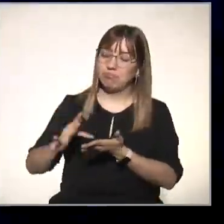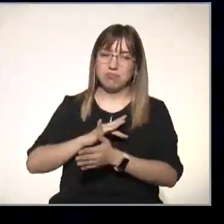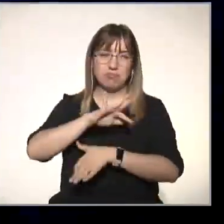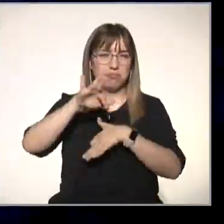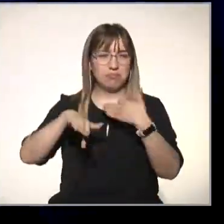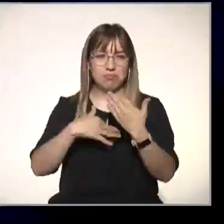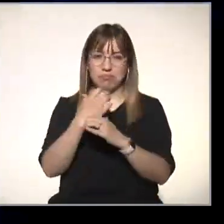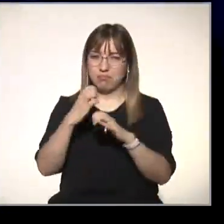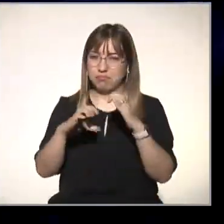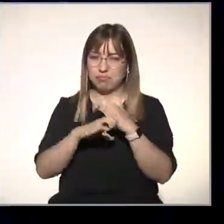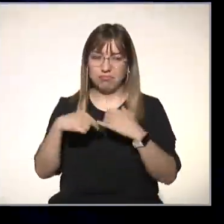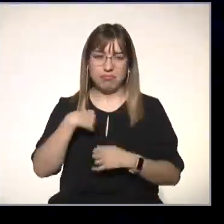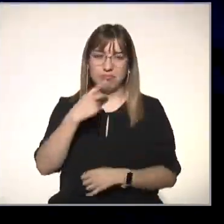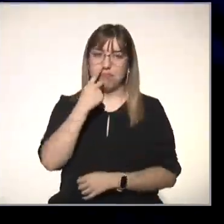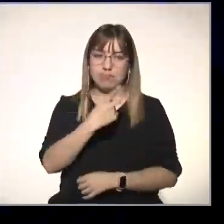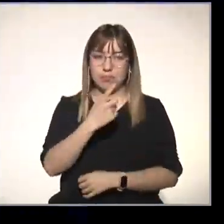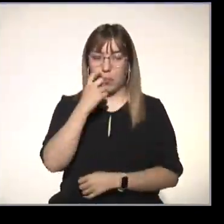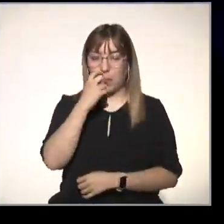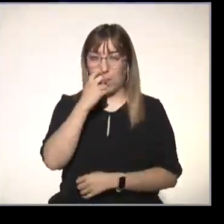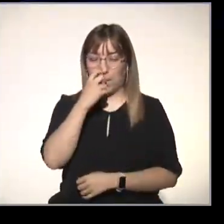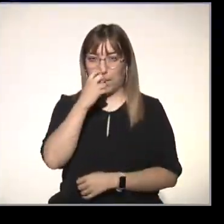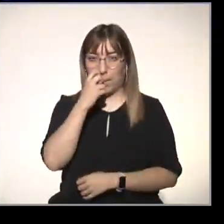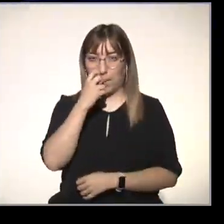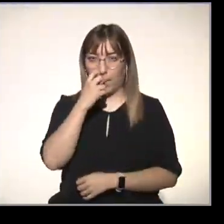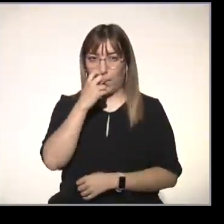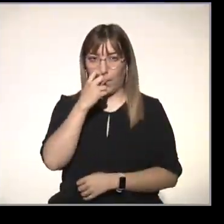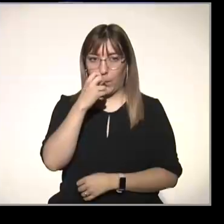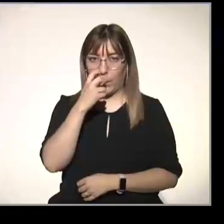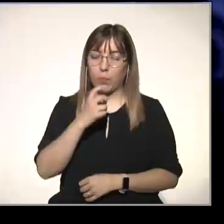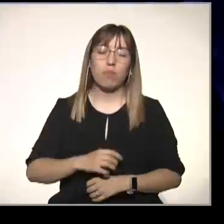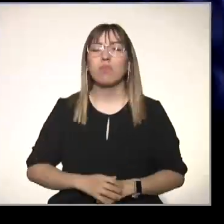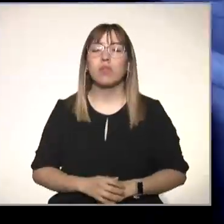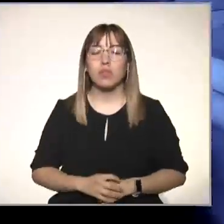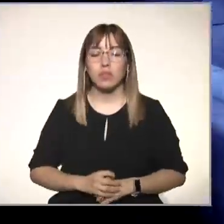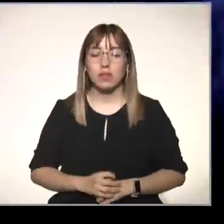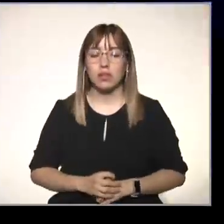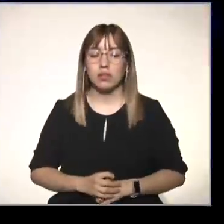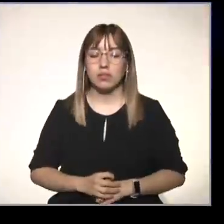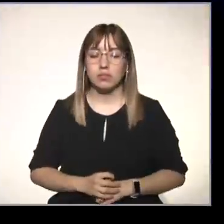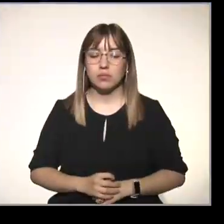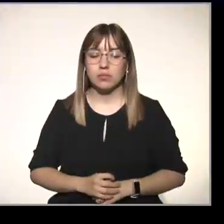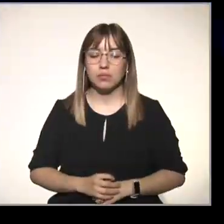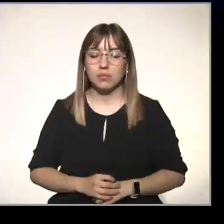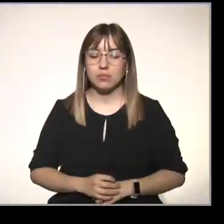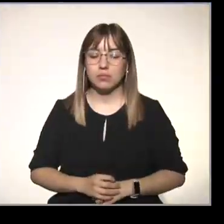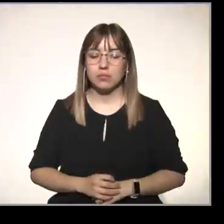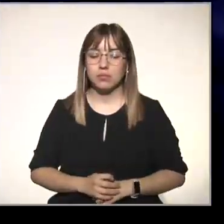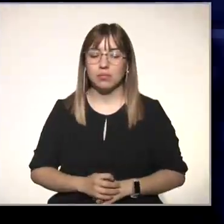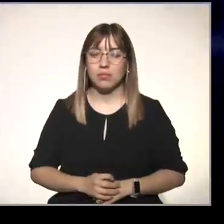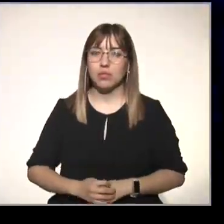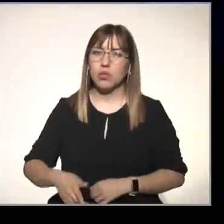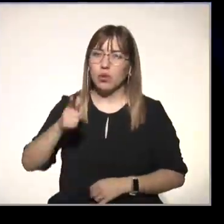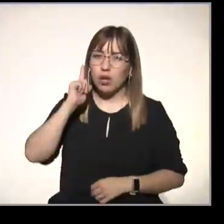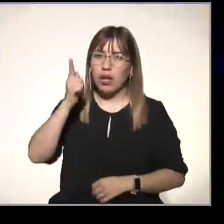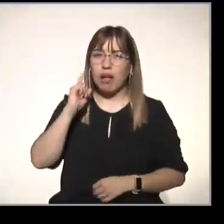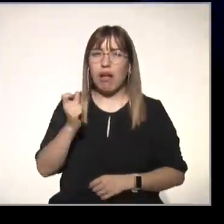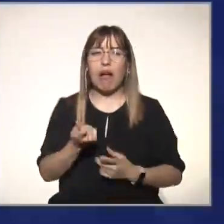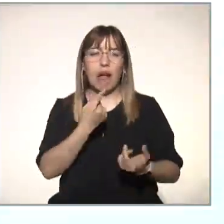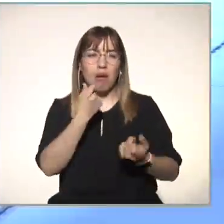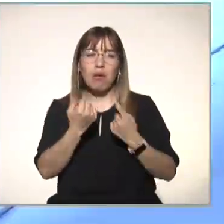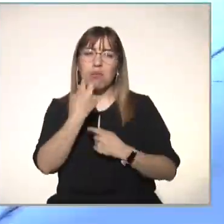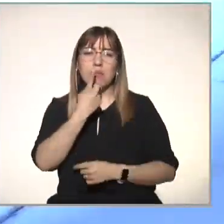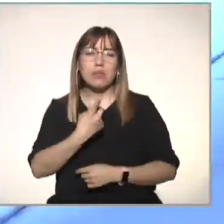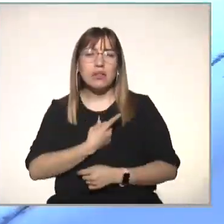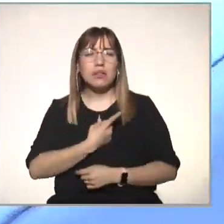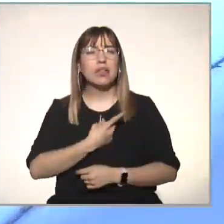pero pues no sé, como que a veces sí me gustaría que me dijeran como, ¿sabes qué? No sé, esto no va contigo. Más